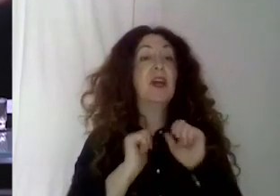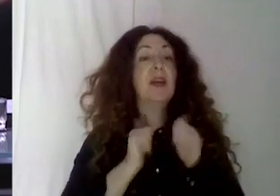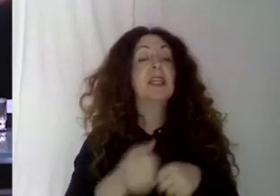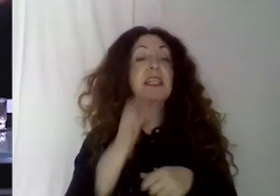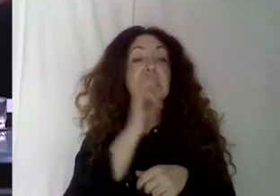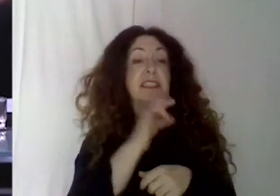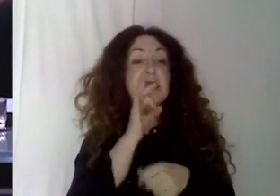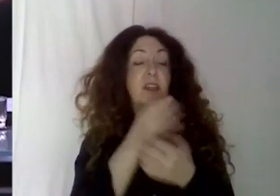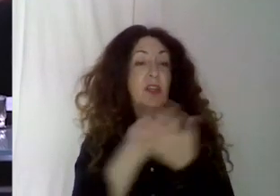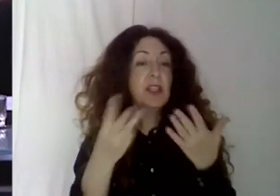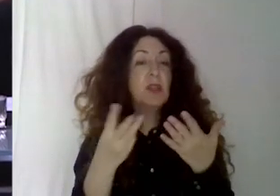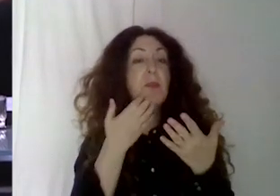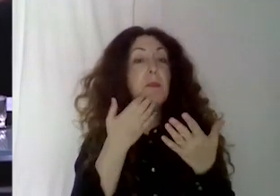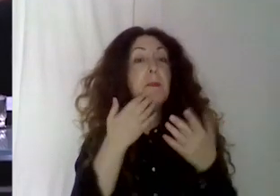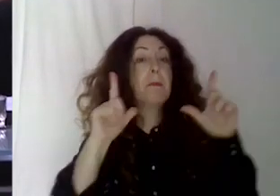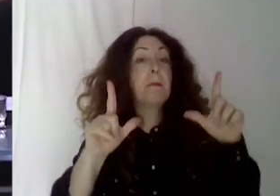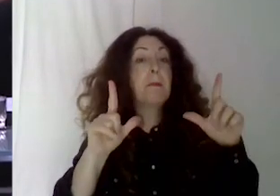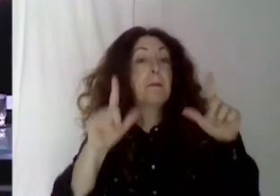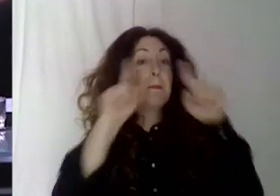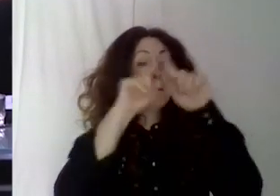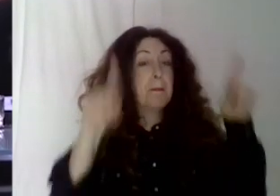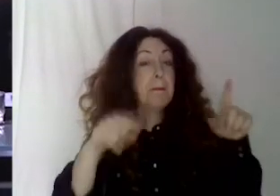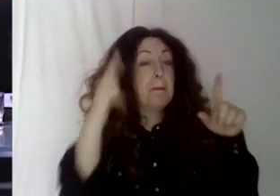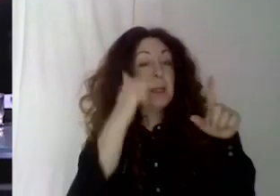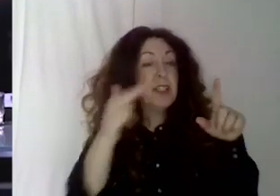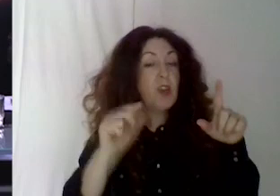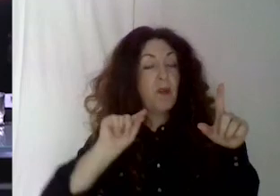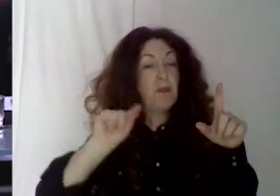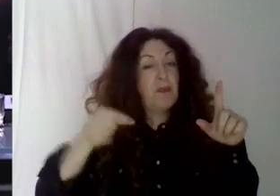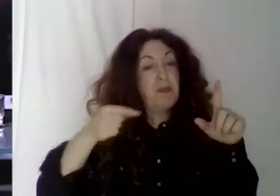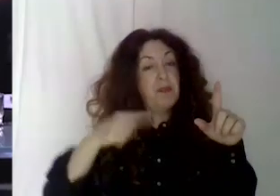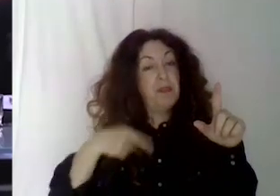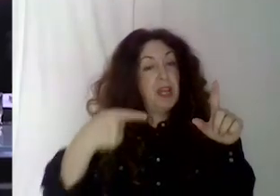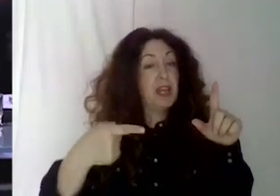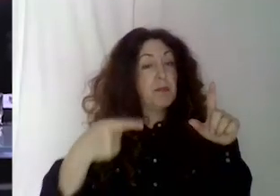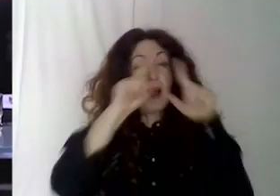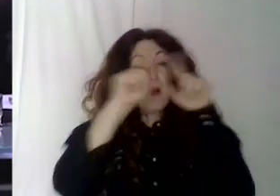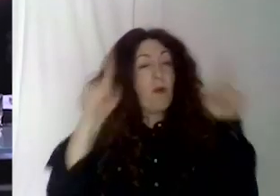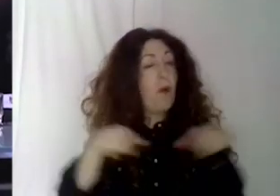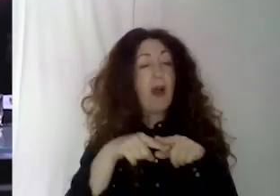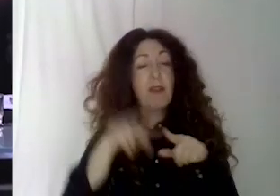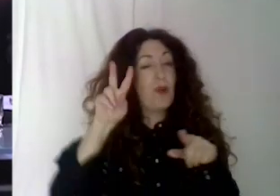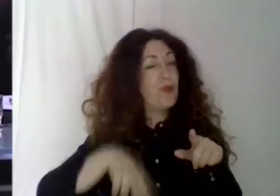la diferencia entre auténticos y atribuciones, es que Caravaggio no firmaba.